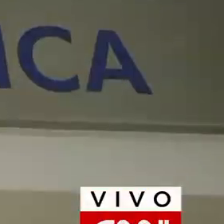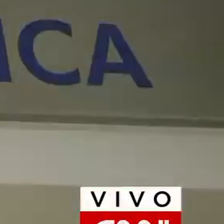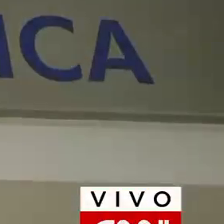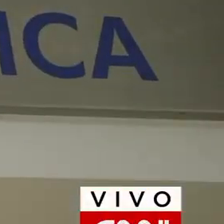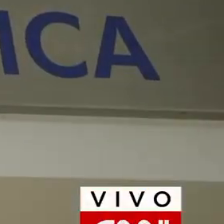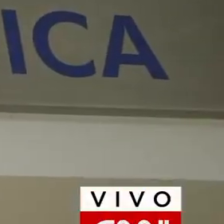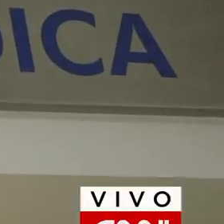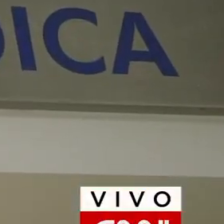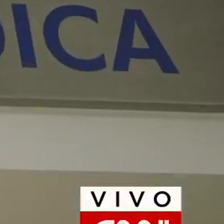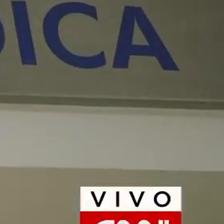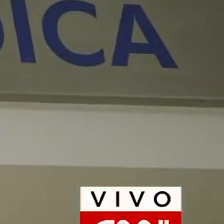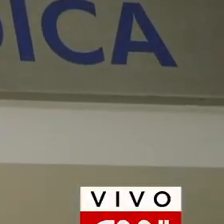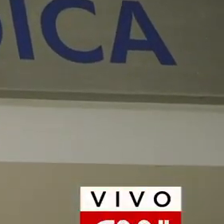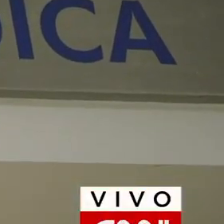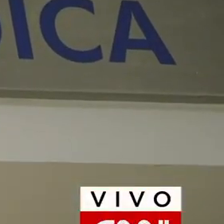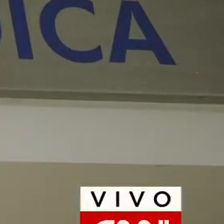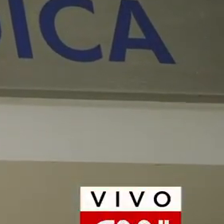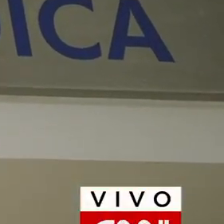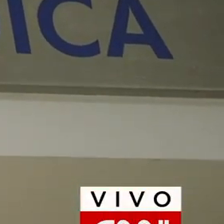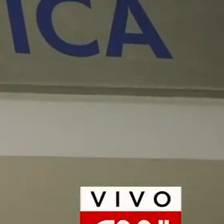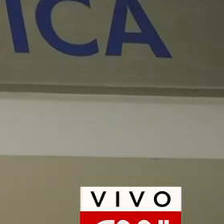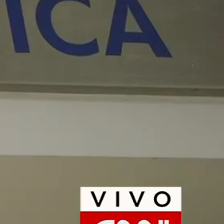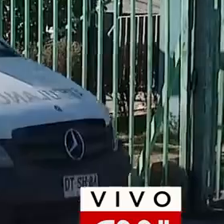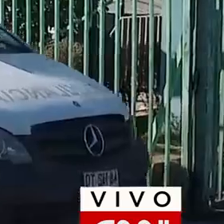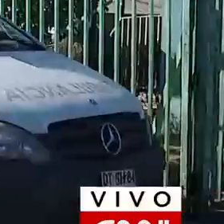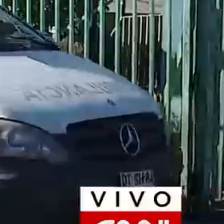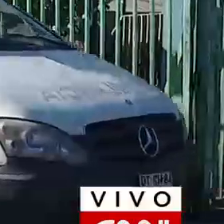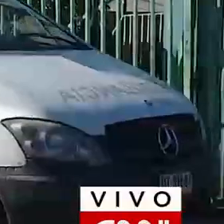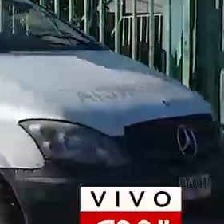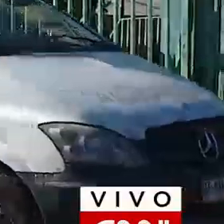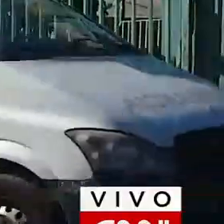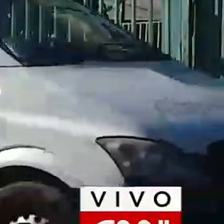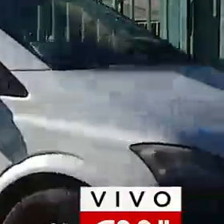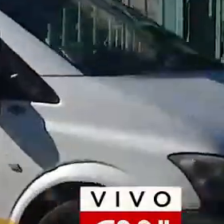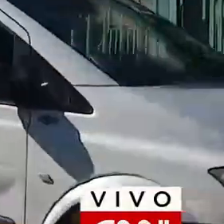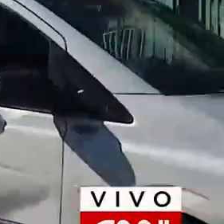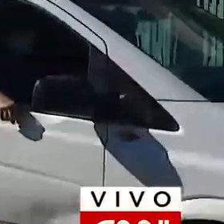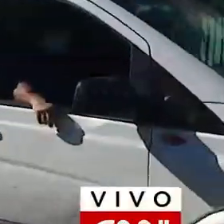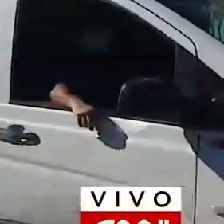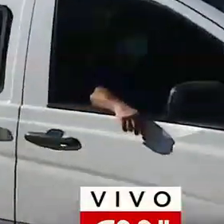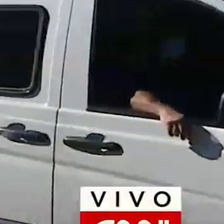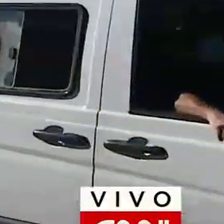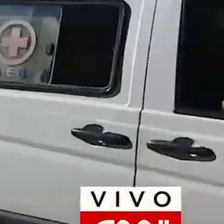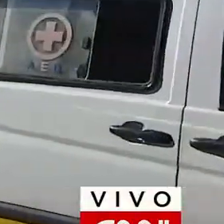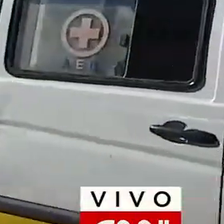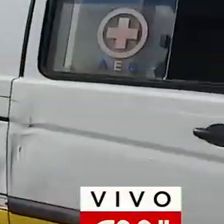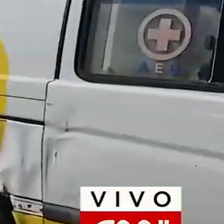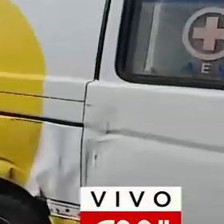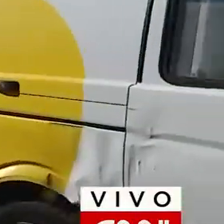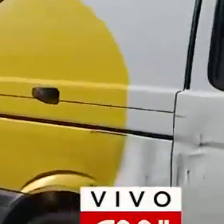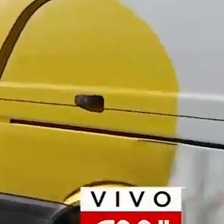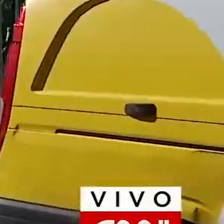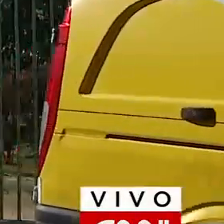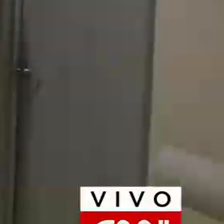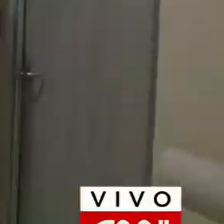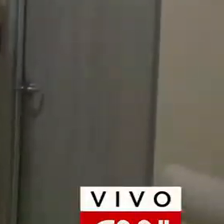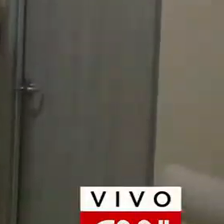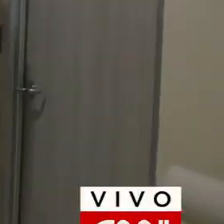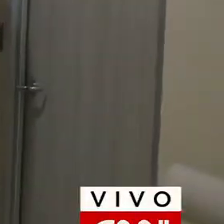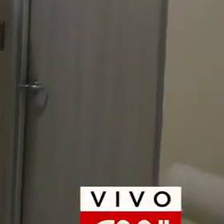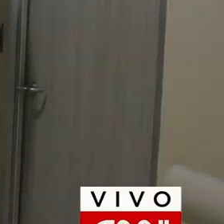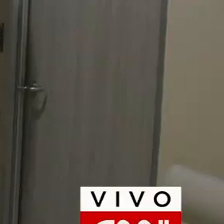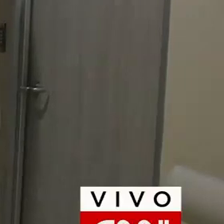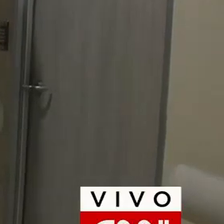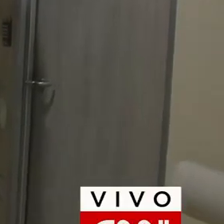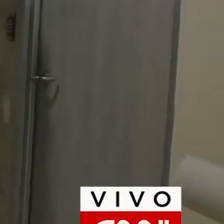registrado el pic ya de esta pandemia hace algunos días, pero por contraparte, de todas formas, en los casos activos, esa es la preocupación que hay, ya